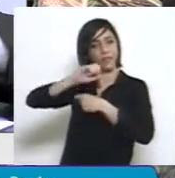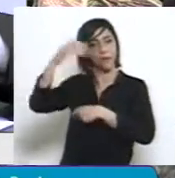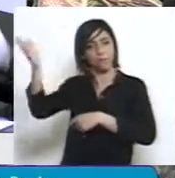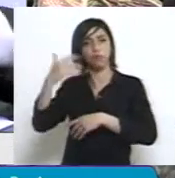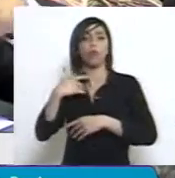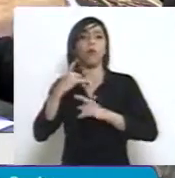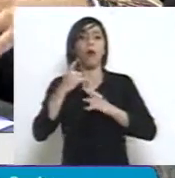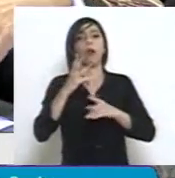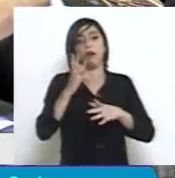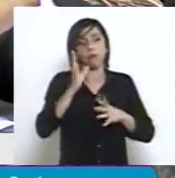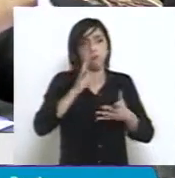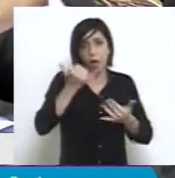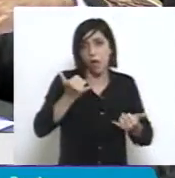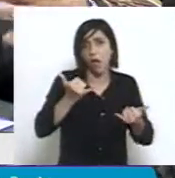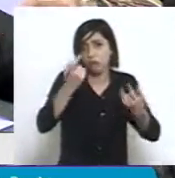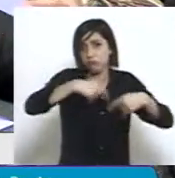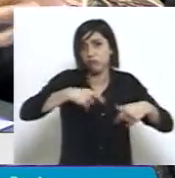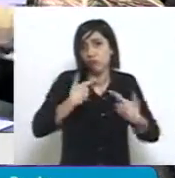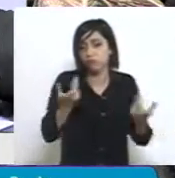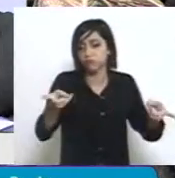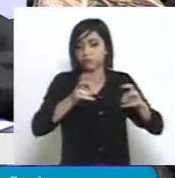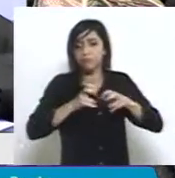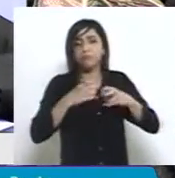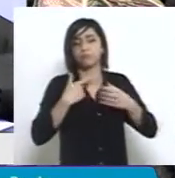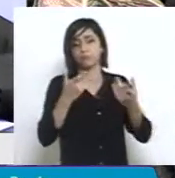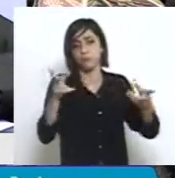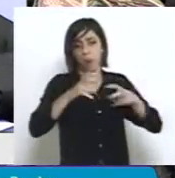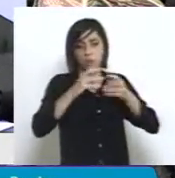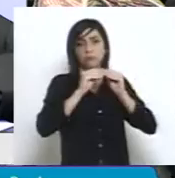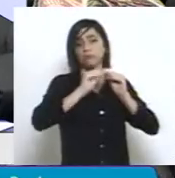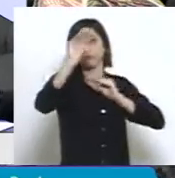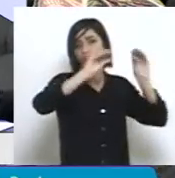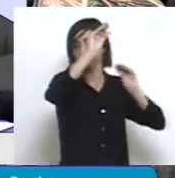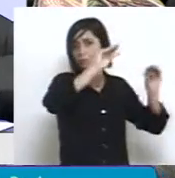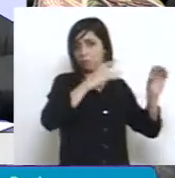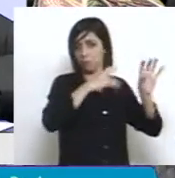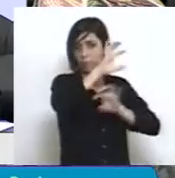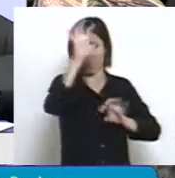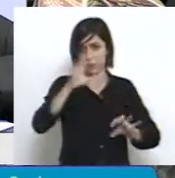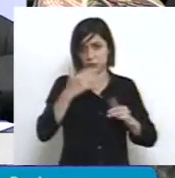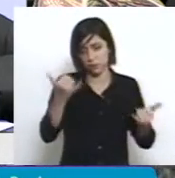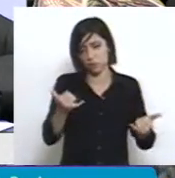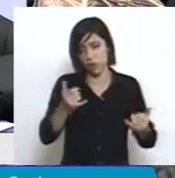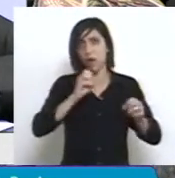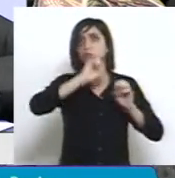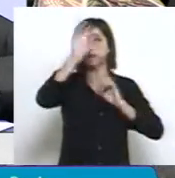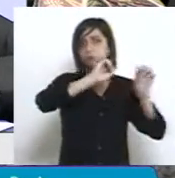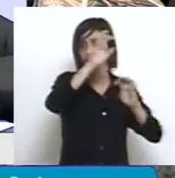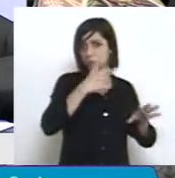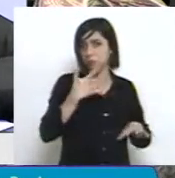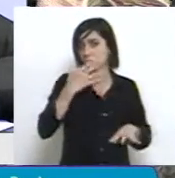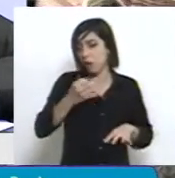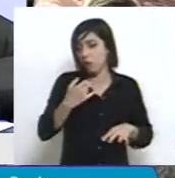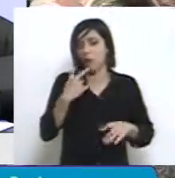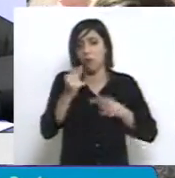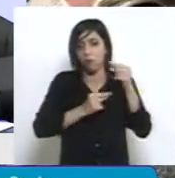de aduana. Digo, hay innumerables muestras de federalismo fiscal, pero fundamentalmente el volumen de transferencias a las provincias